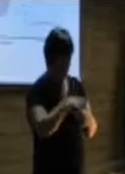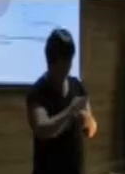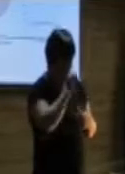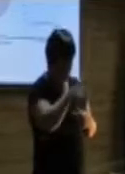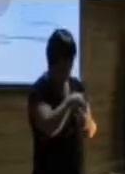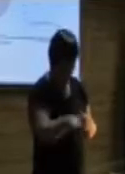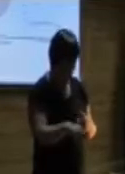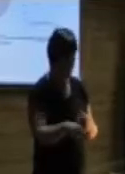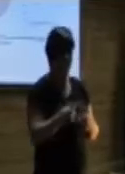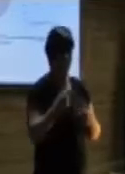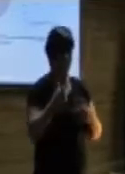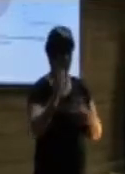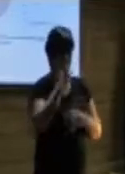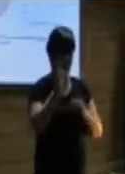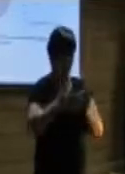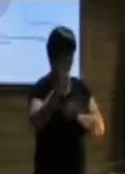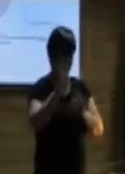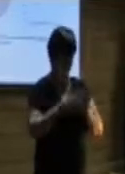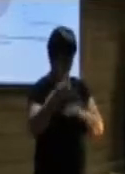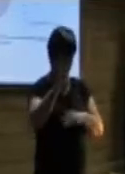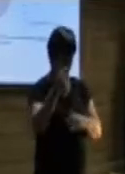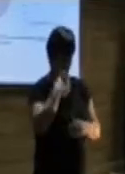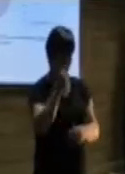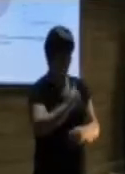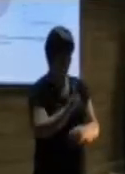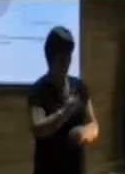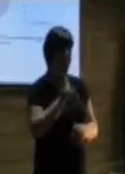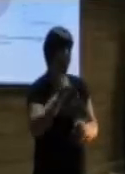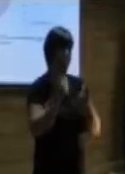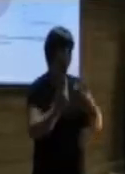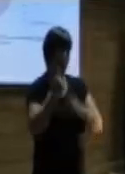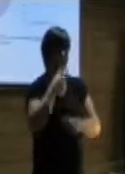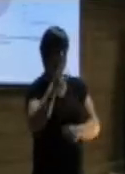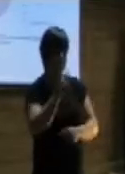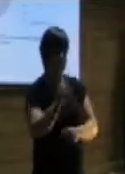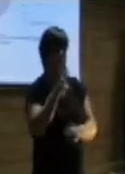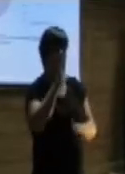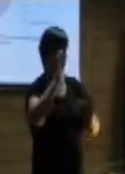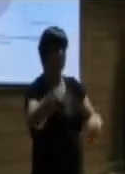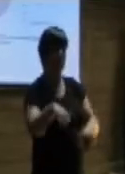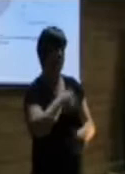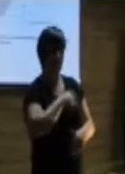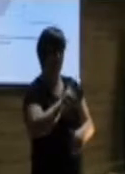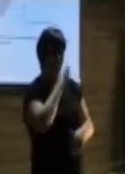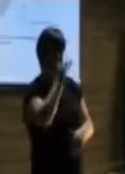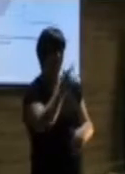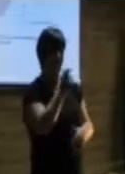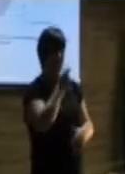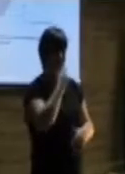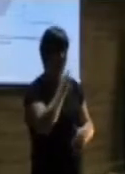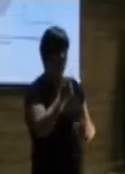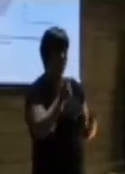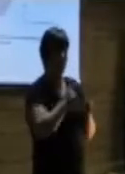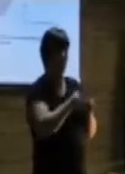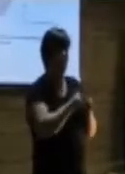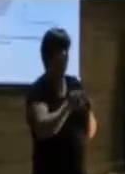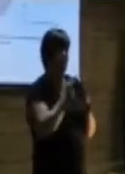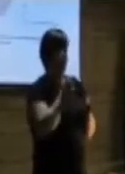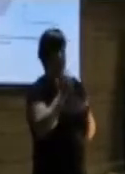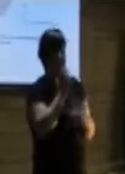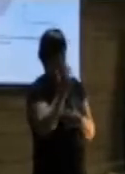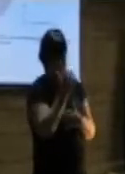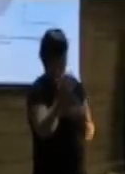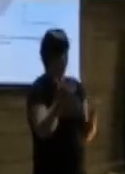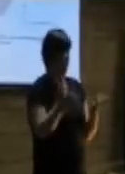de la mitad piensan que no, y quien piensa que sí dice sí, pero no merece la pena porque me lo van a dejar drogado. Y esto, obviamente,